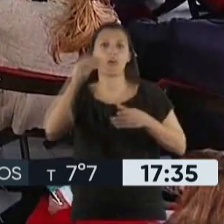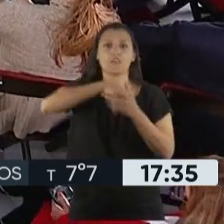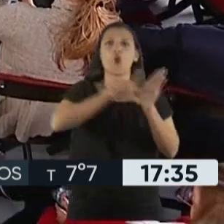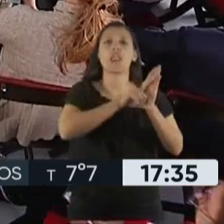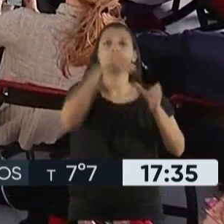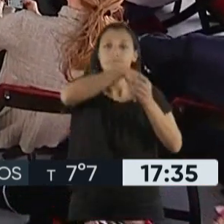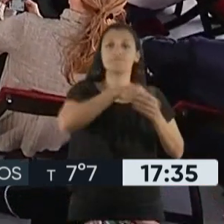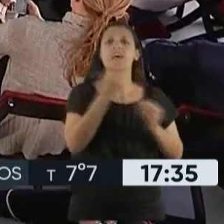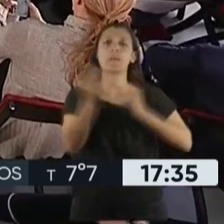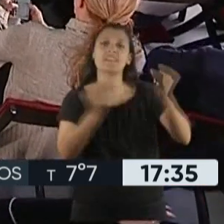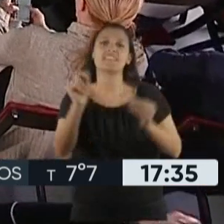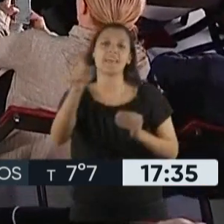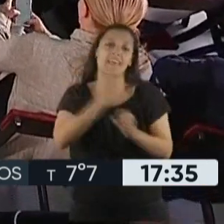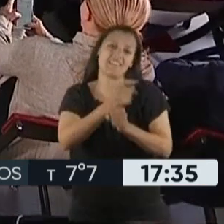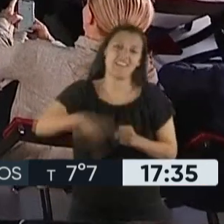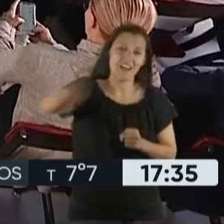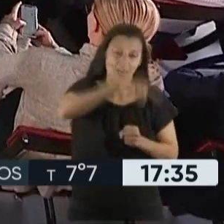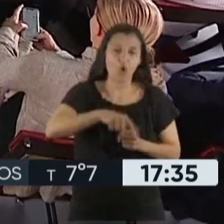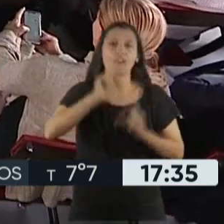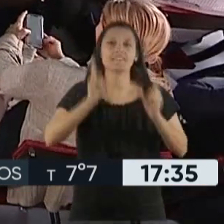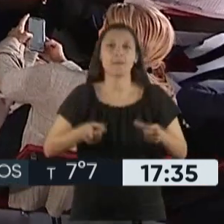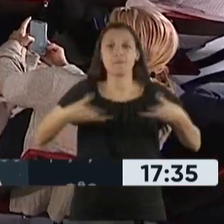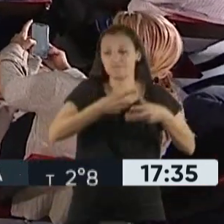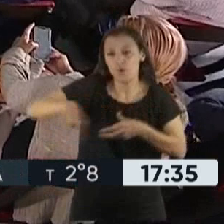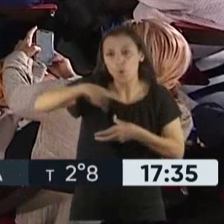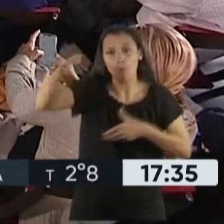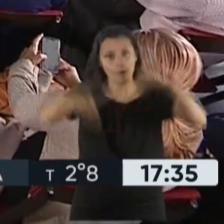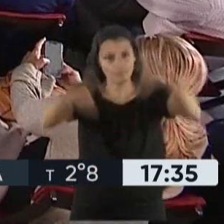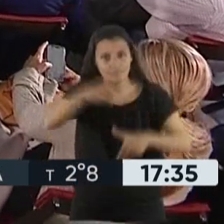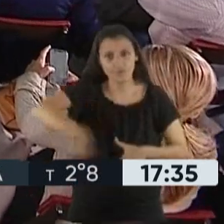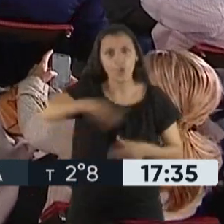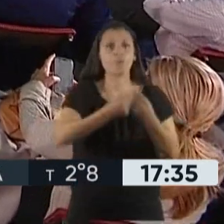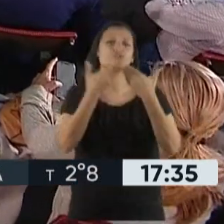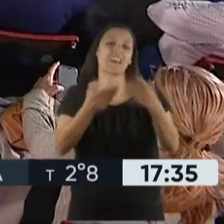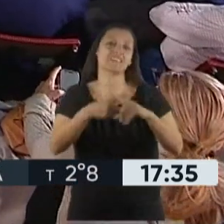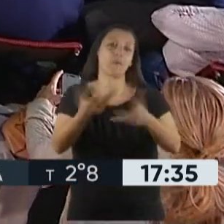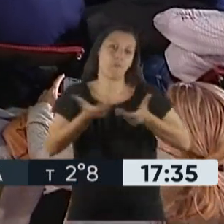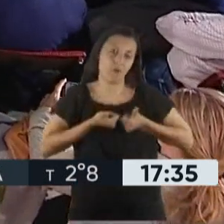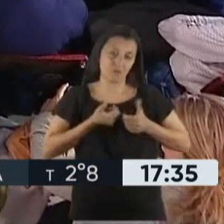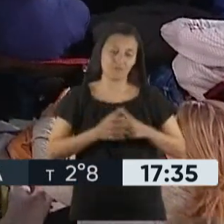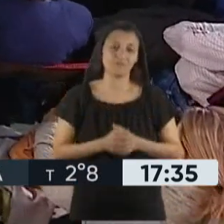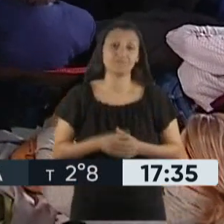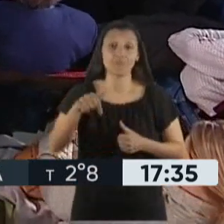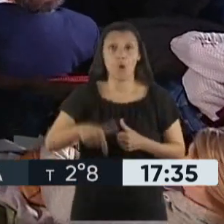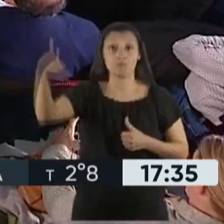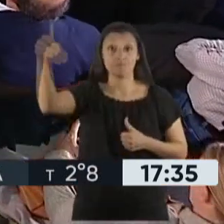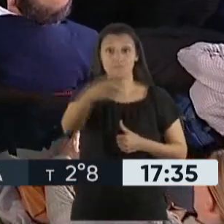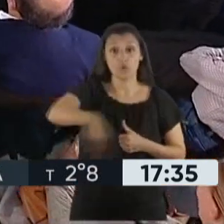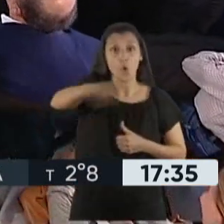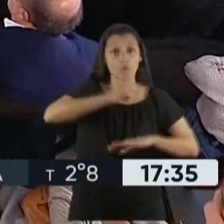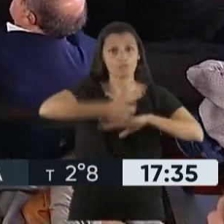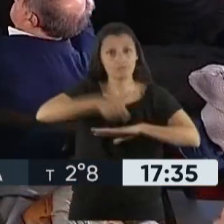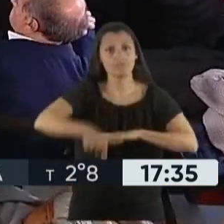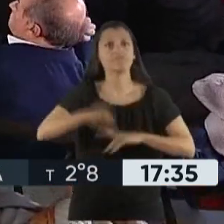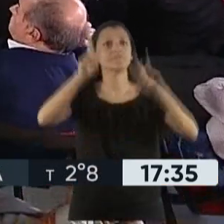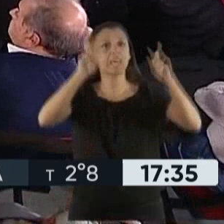legisladores, representantes de los trabajadores, de las cámaras presentes. Muchas gracias por el acompañamiento, por estar presentes en esta